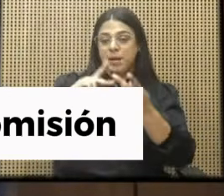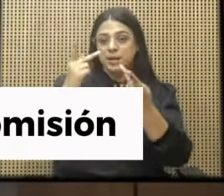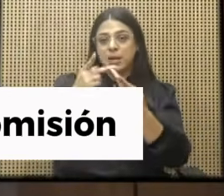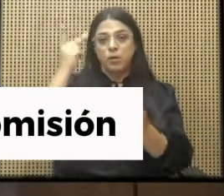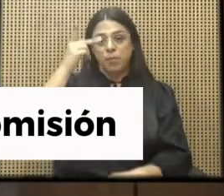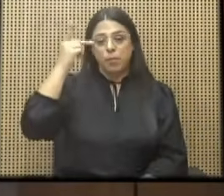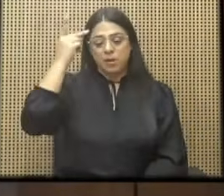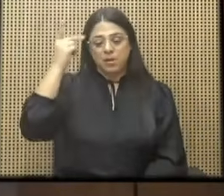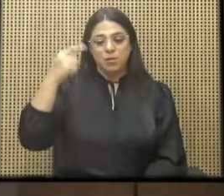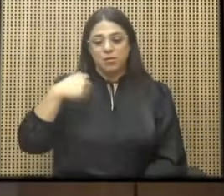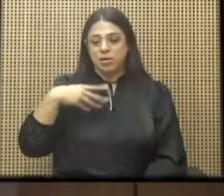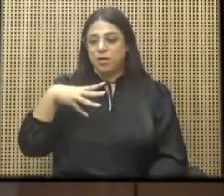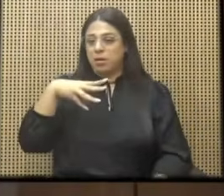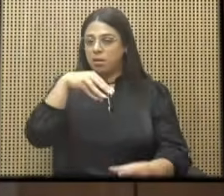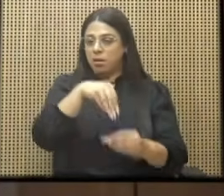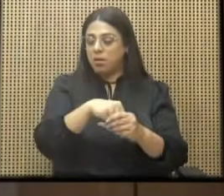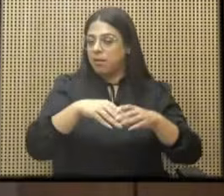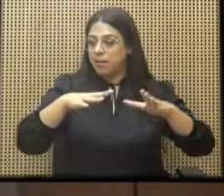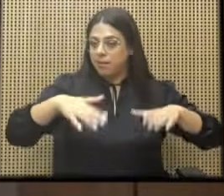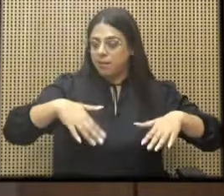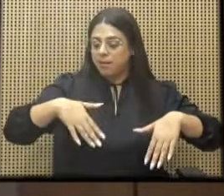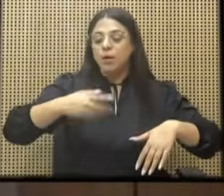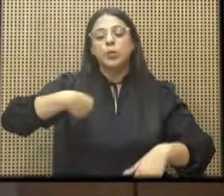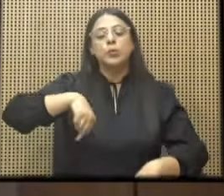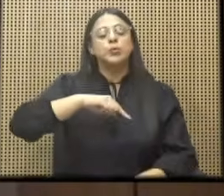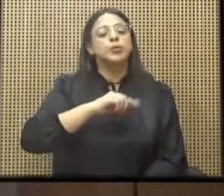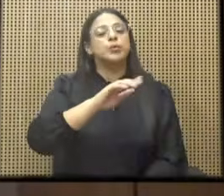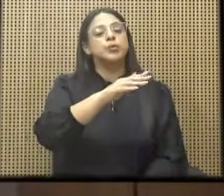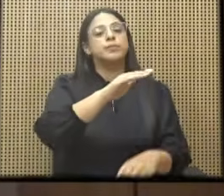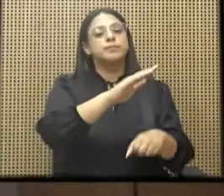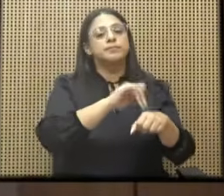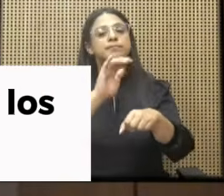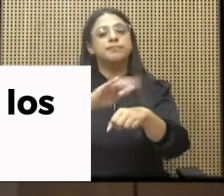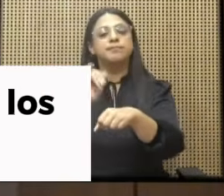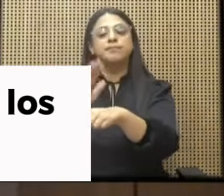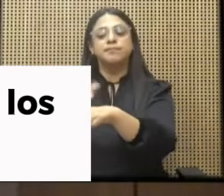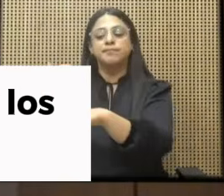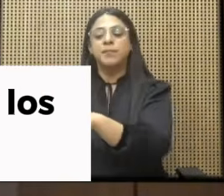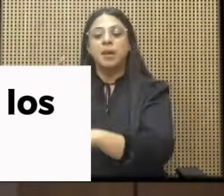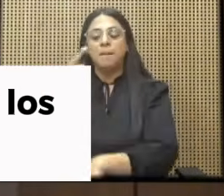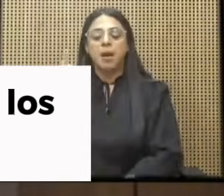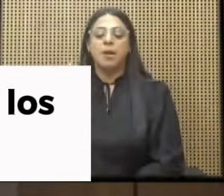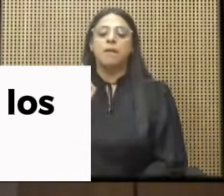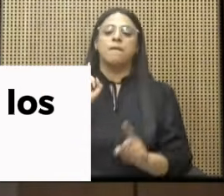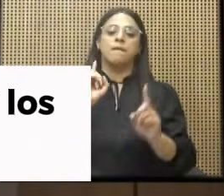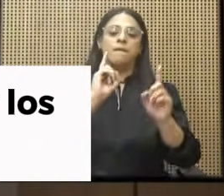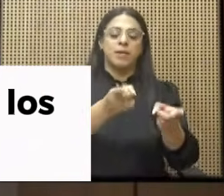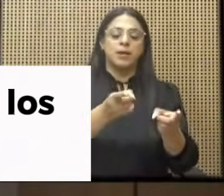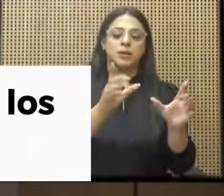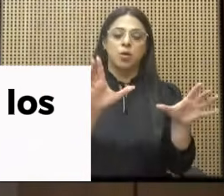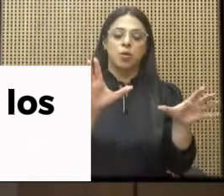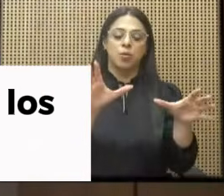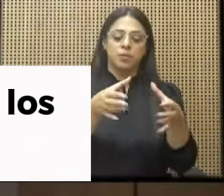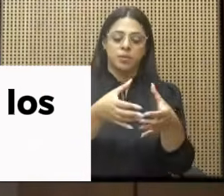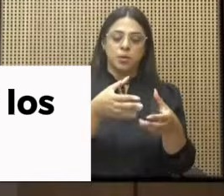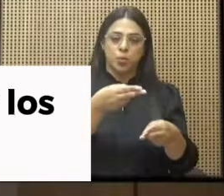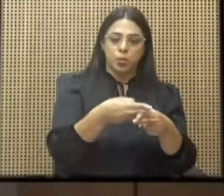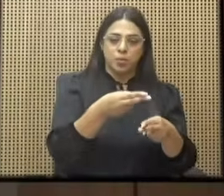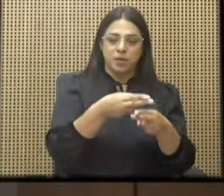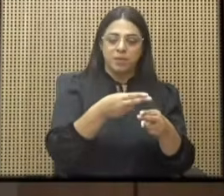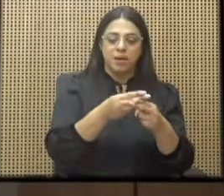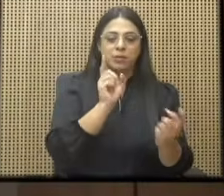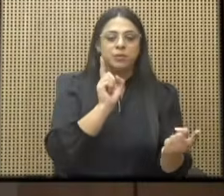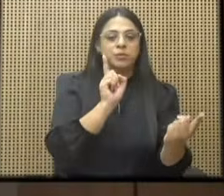pertenezco a esa comisión, vamos a llamar a todos estos para que vayan a la comisión de nombramientos y los